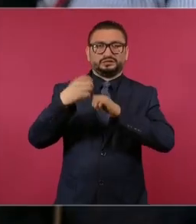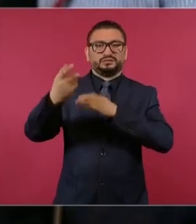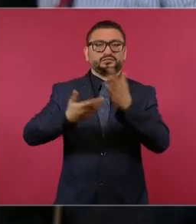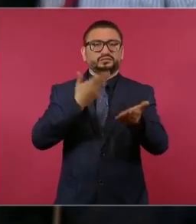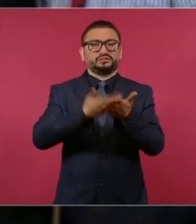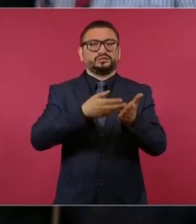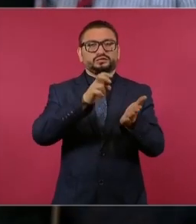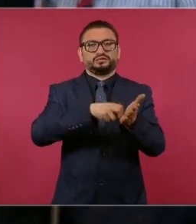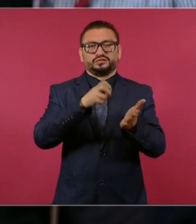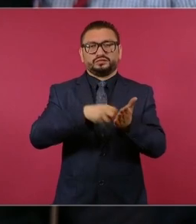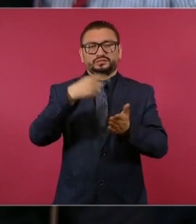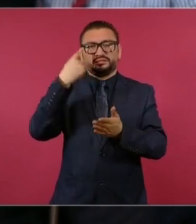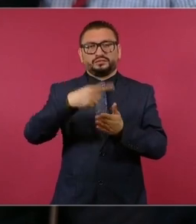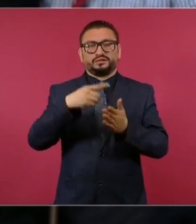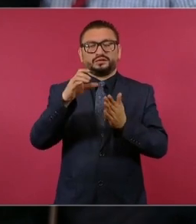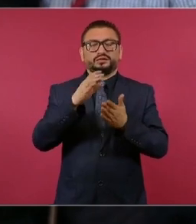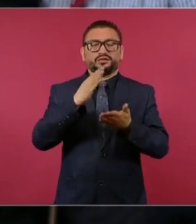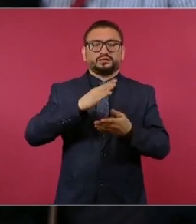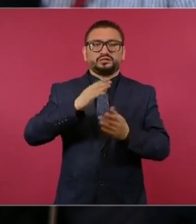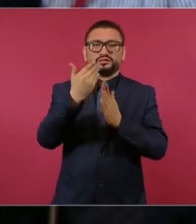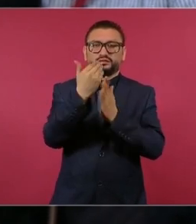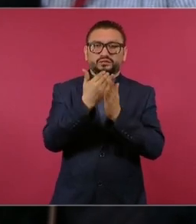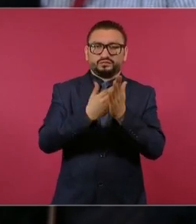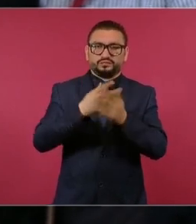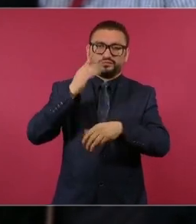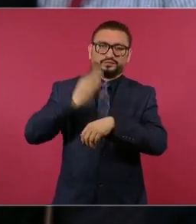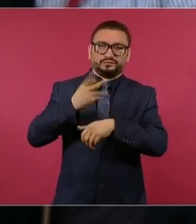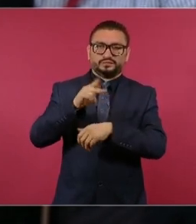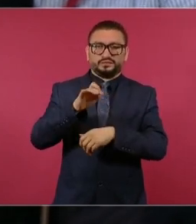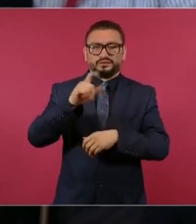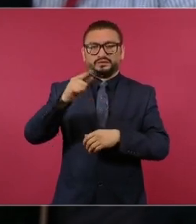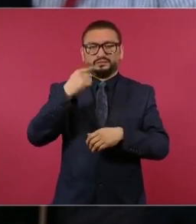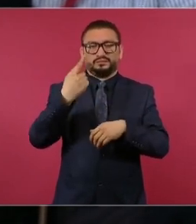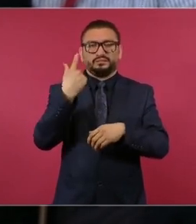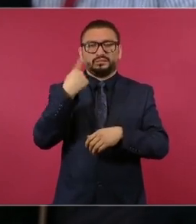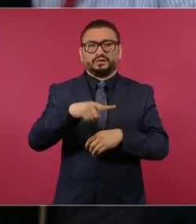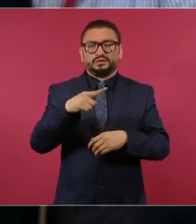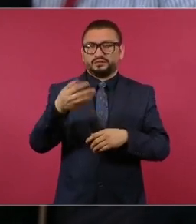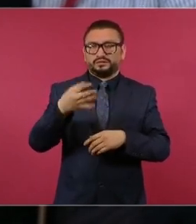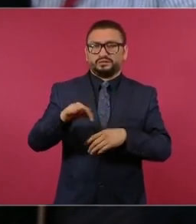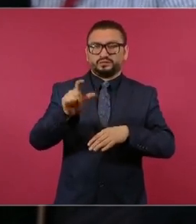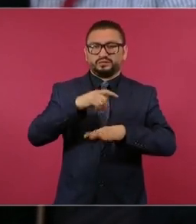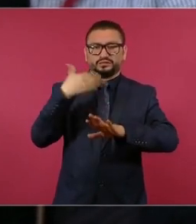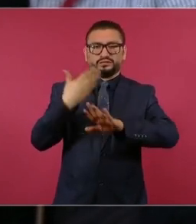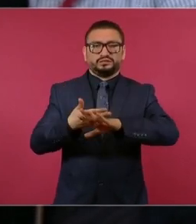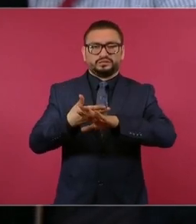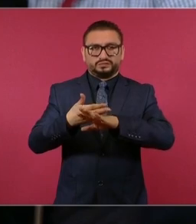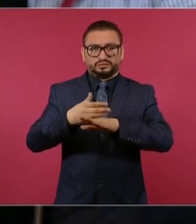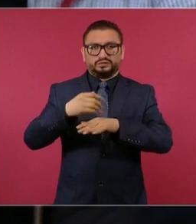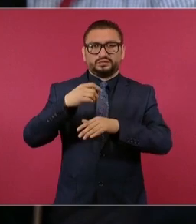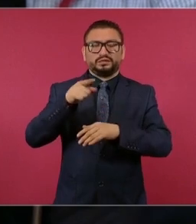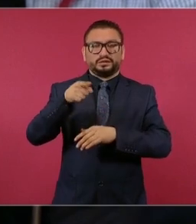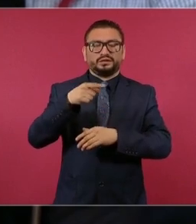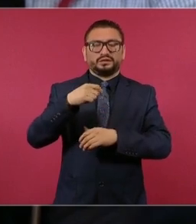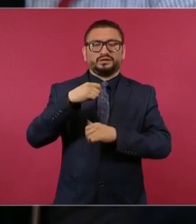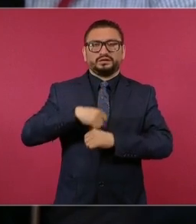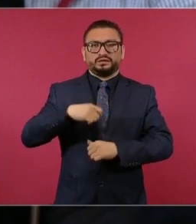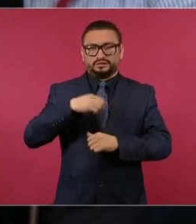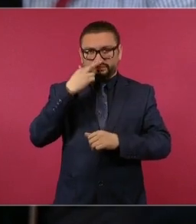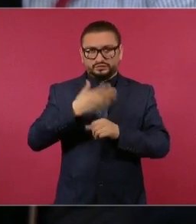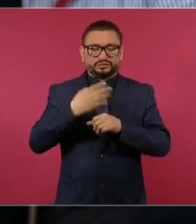de reforma constitucional al Código Penal para tipificar y sancionar como traición a la patria las conductas del titular del Poder Ejecutivo